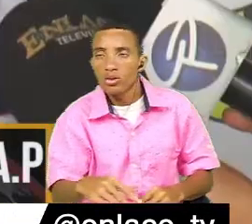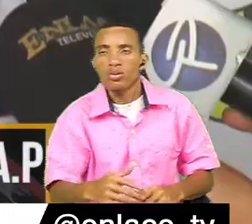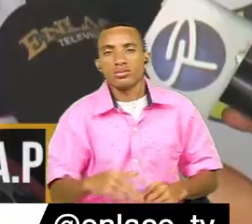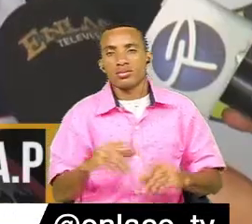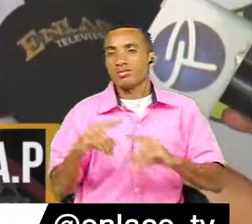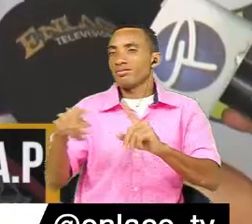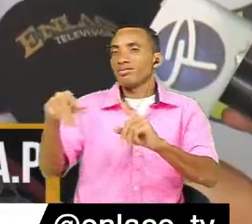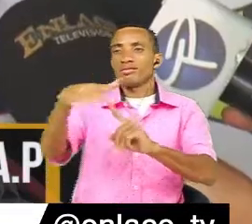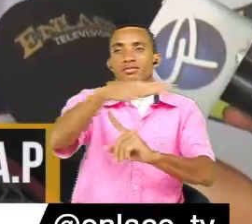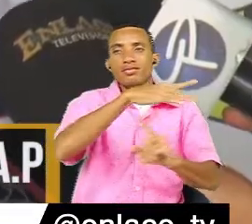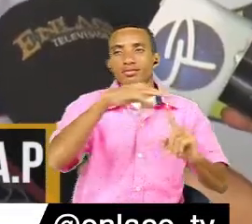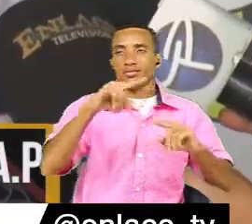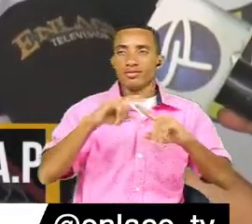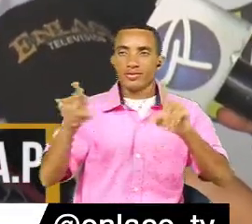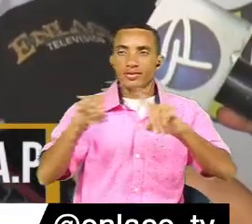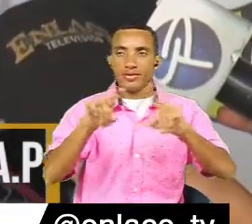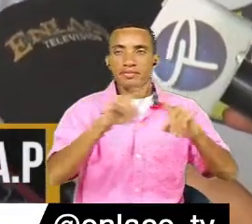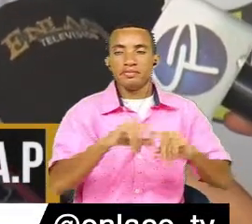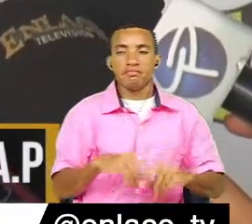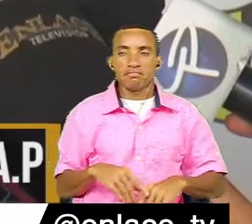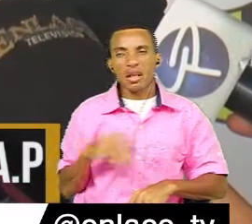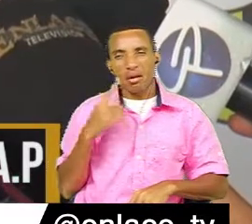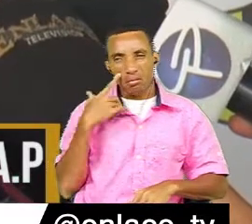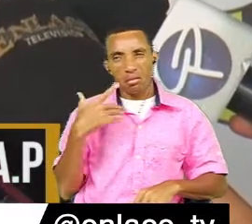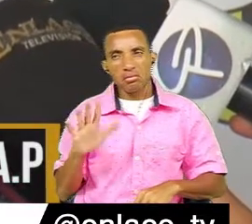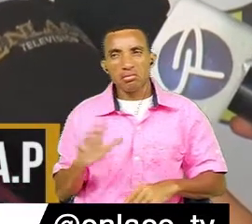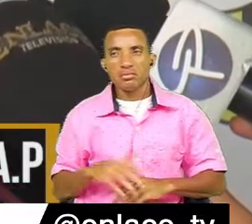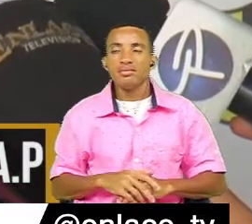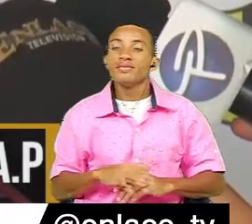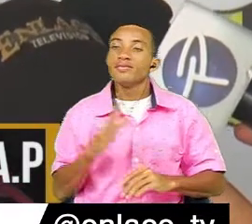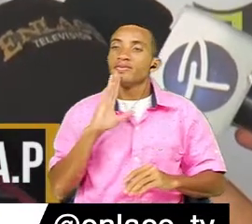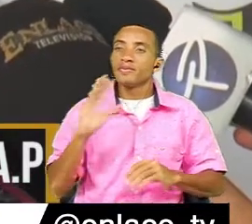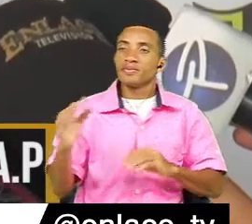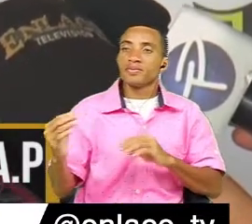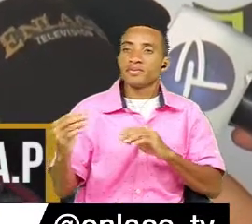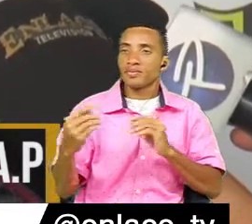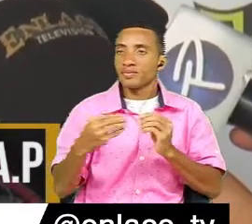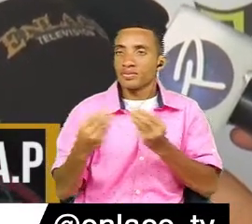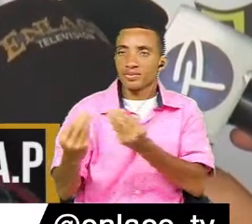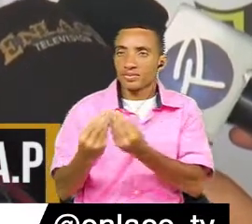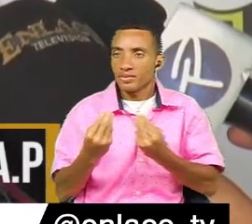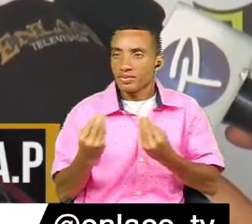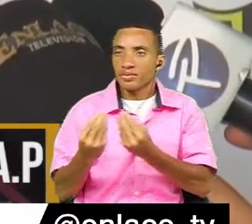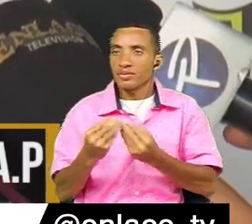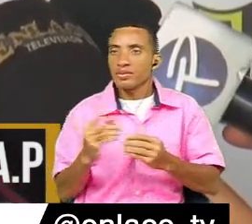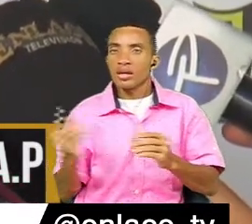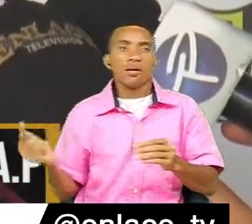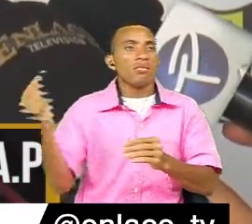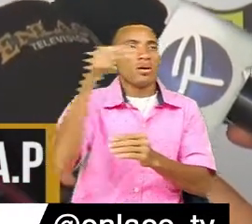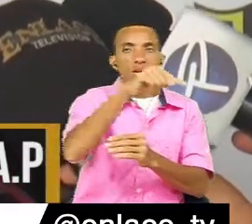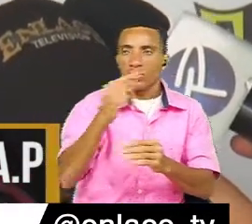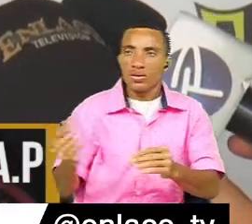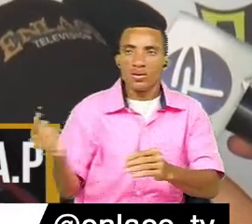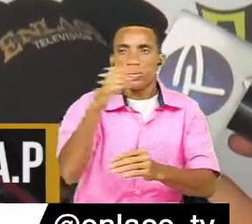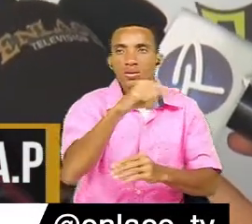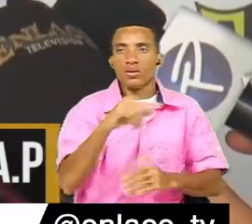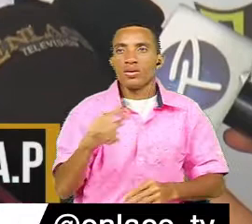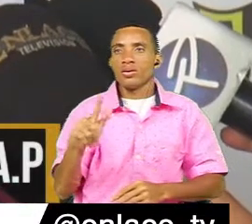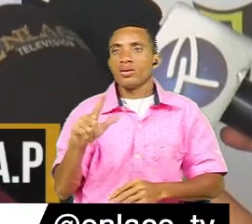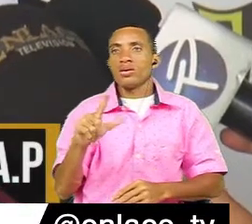¿no? Vamos a ver. Contra equipo que tiraba mucho pelotazo fue Flores. Vamos a ver si contra